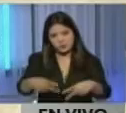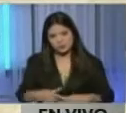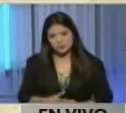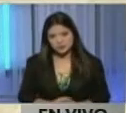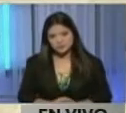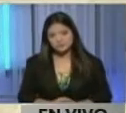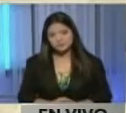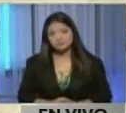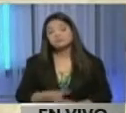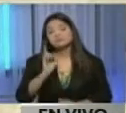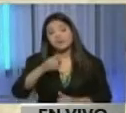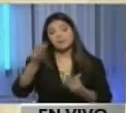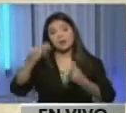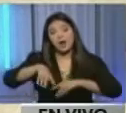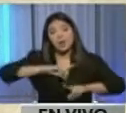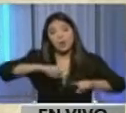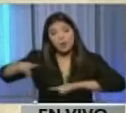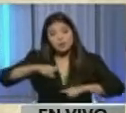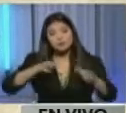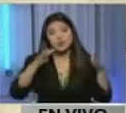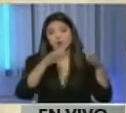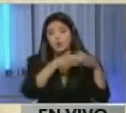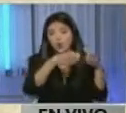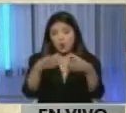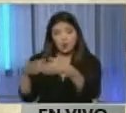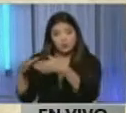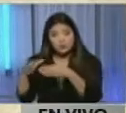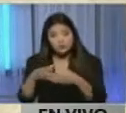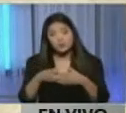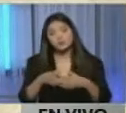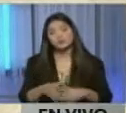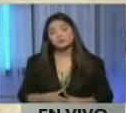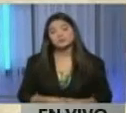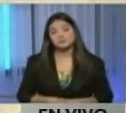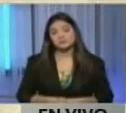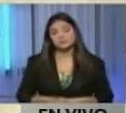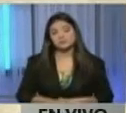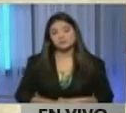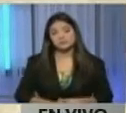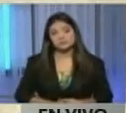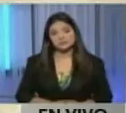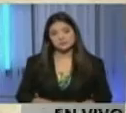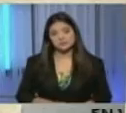como la coordinación de los movimientos y los dispositivos en el terreno.